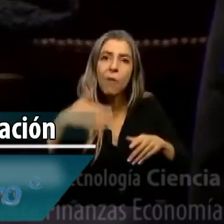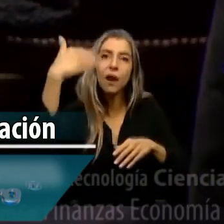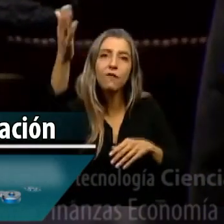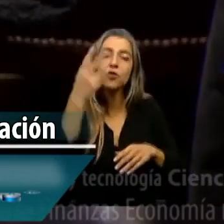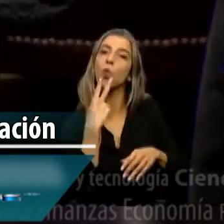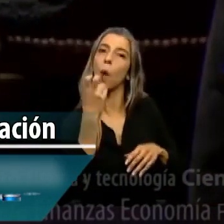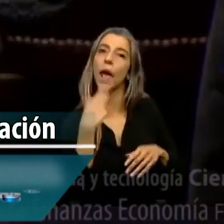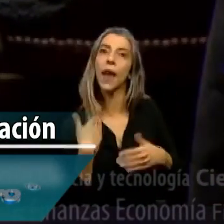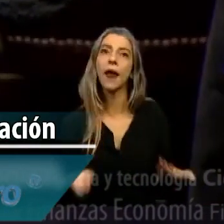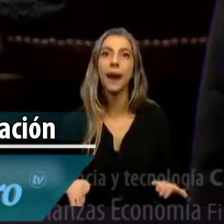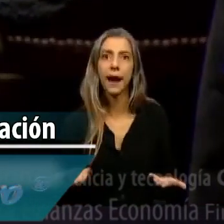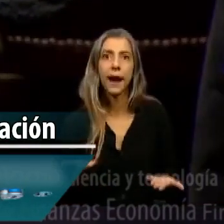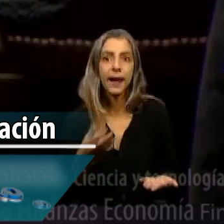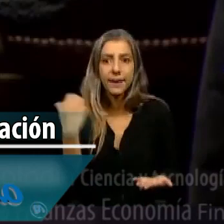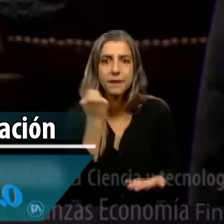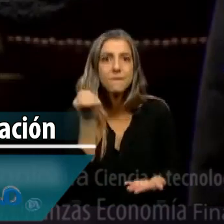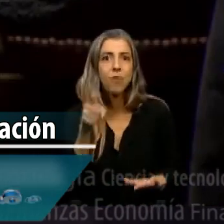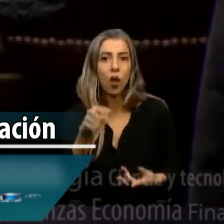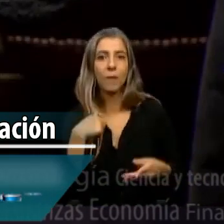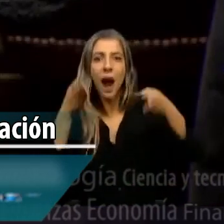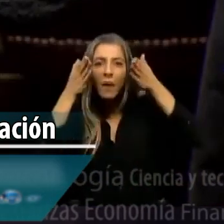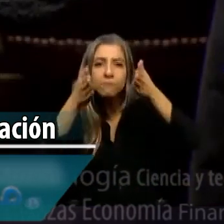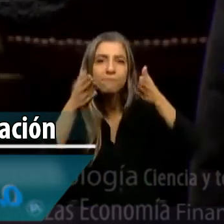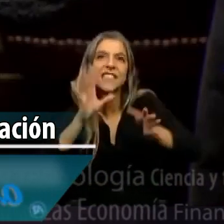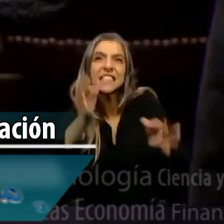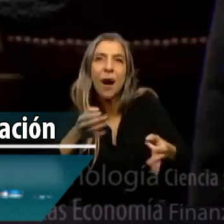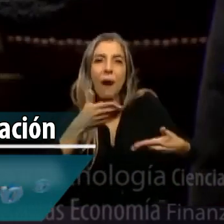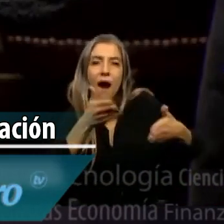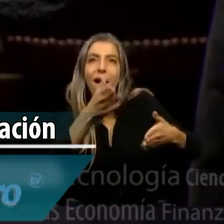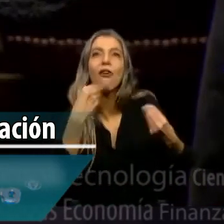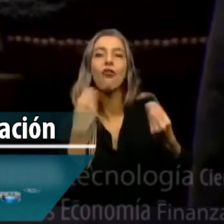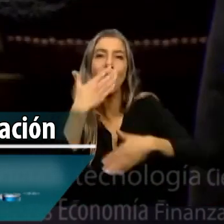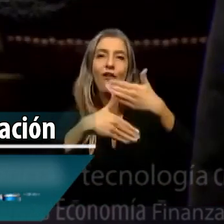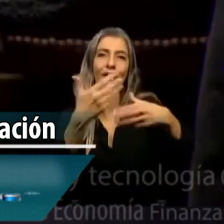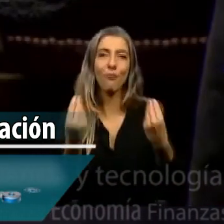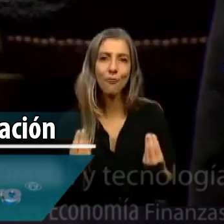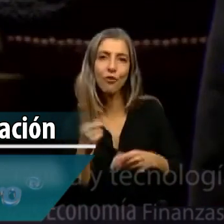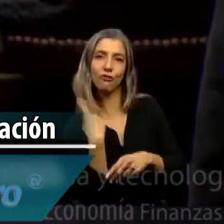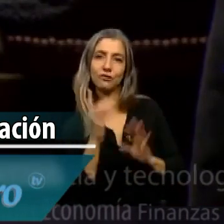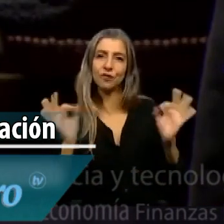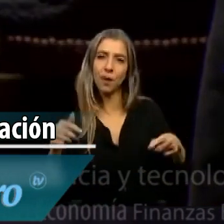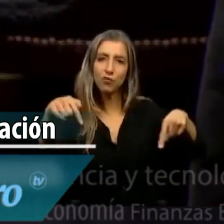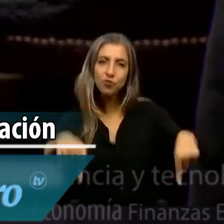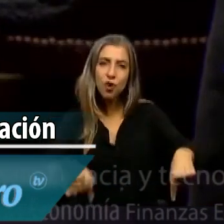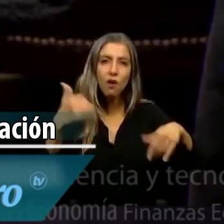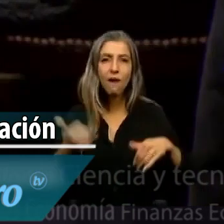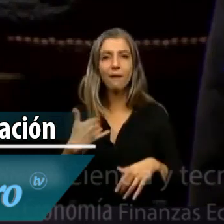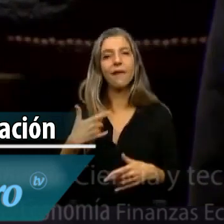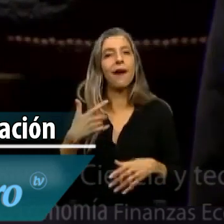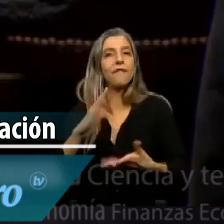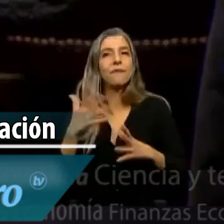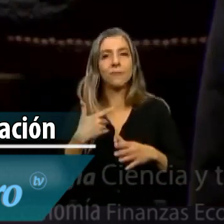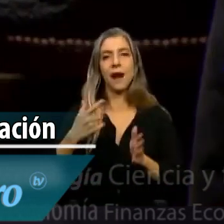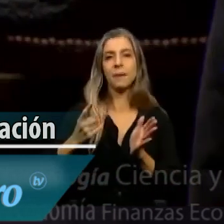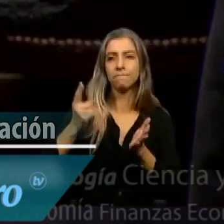de la Argentina tiene que ir en un sendero en donde, además de la capacidad instalada que tenemos hoy, en donde hay que garantizar precio,